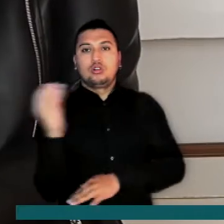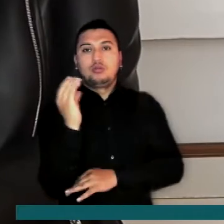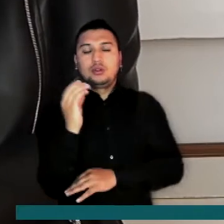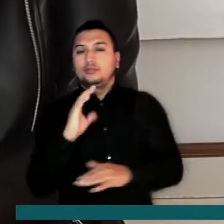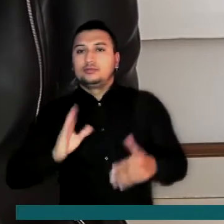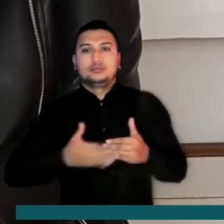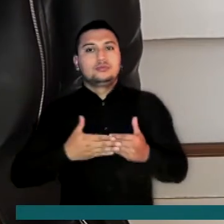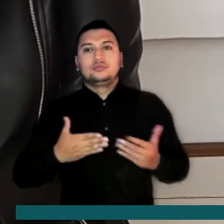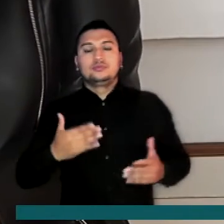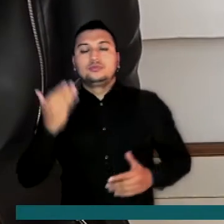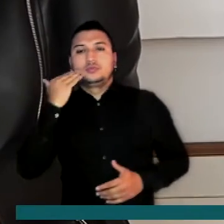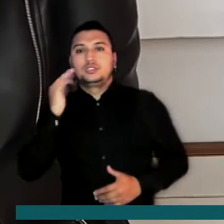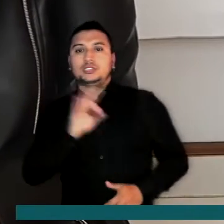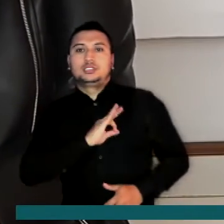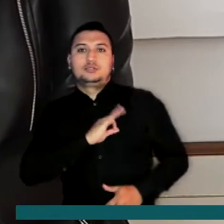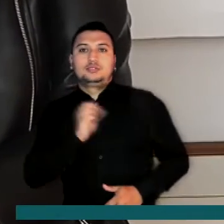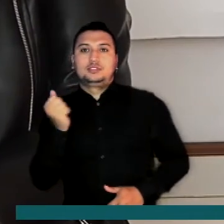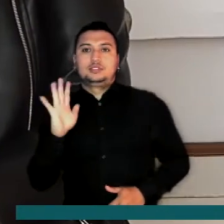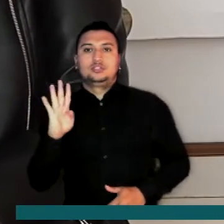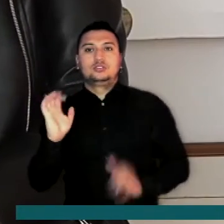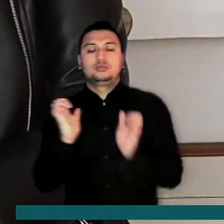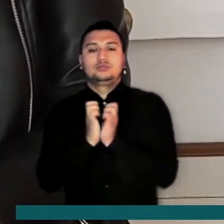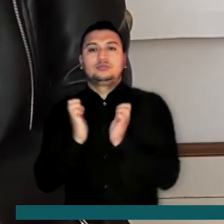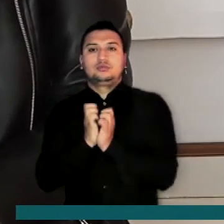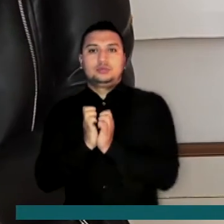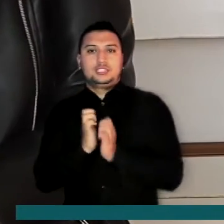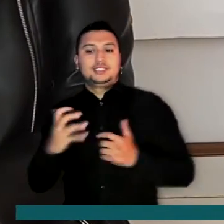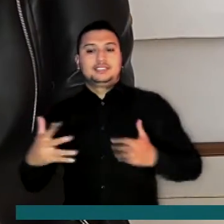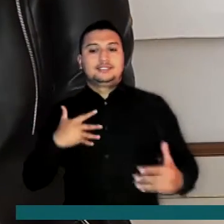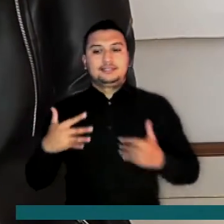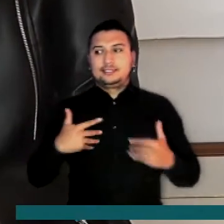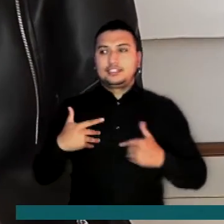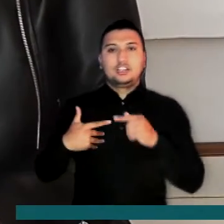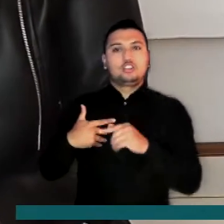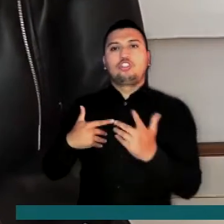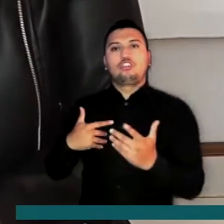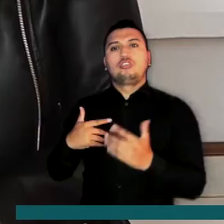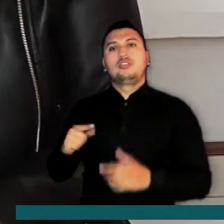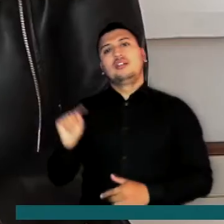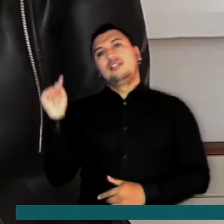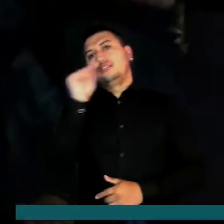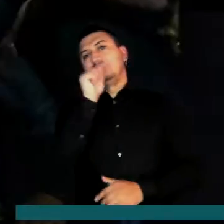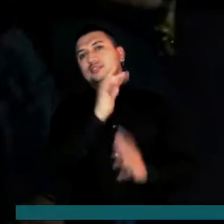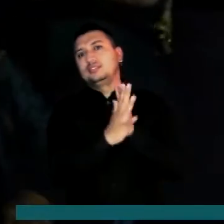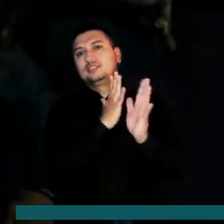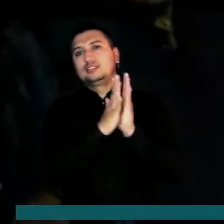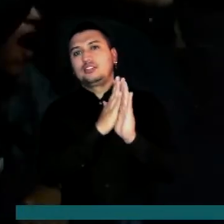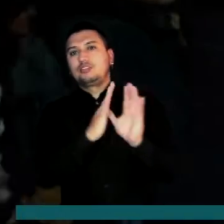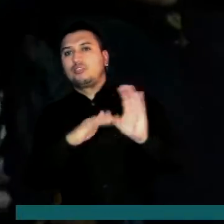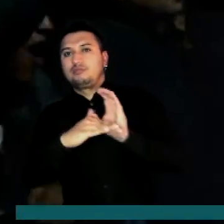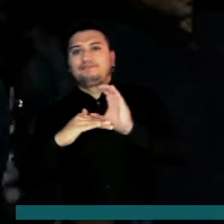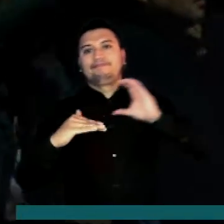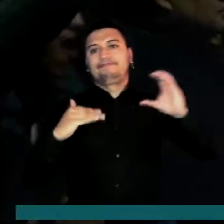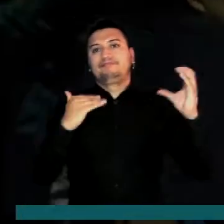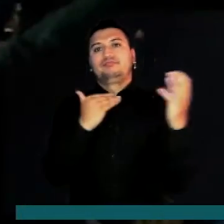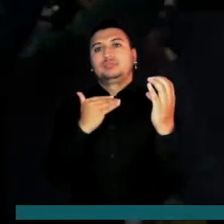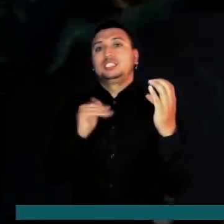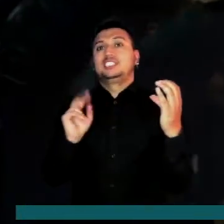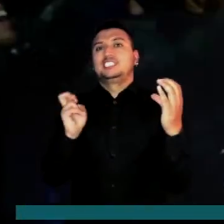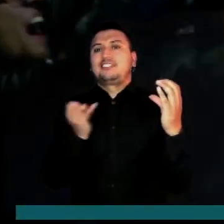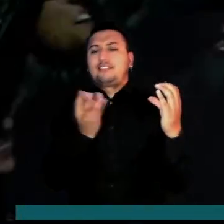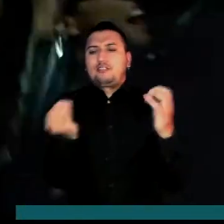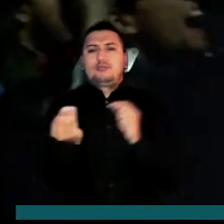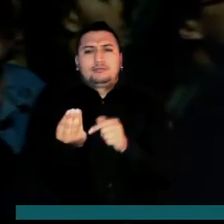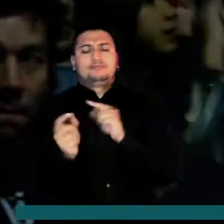mayo en el Teatro al Aire Libre La Media Torta. Más de 7 bandas en escena, 3 bandas de Estados